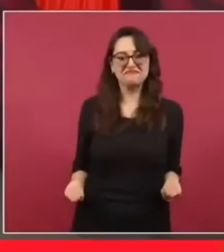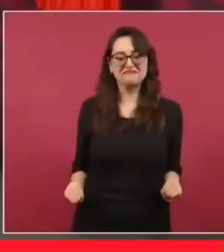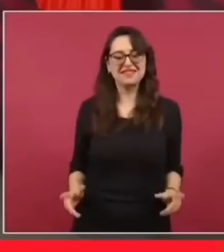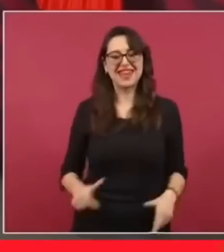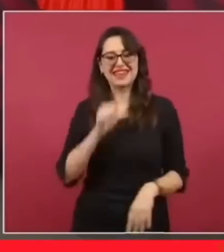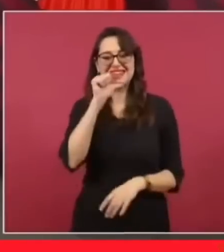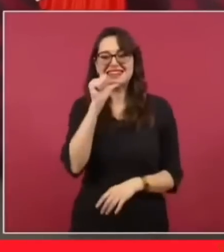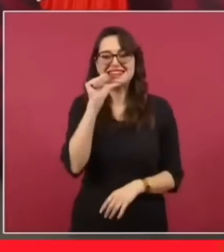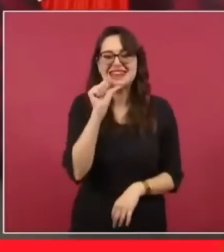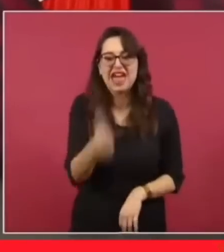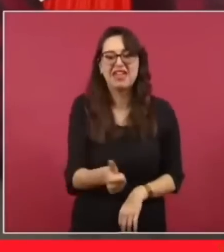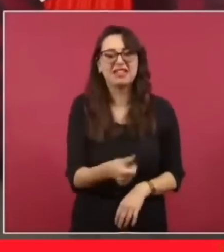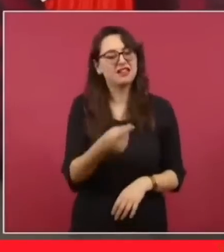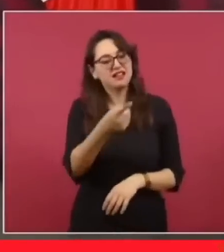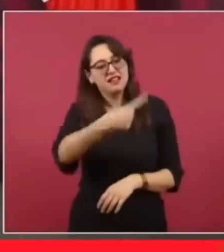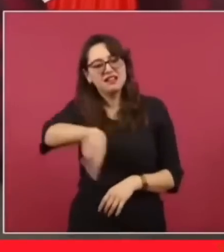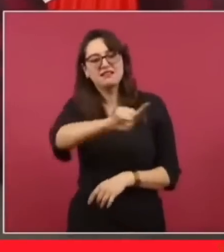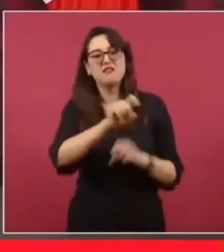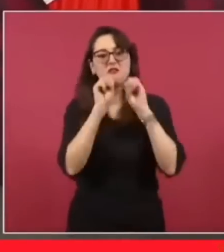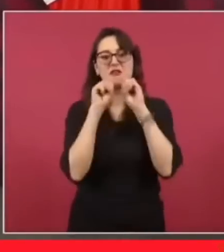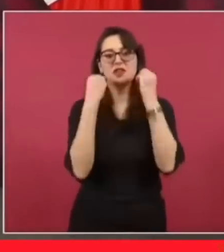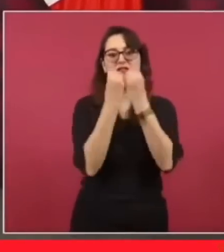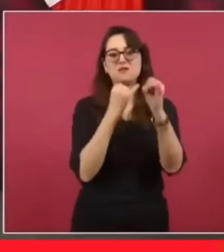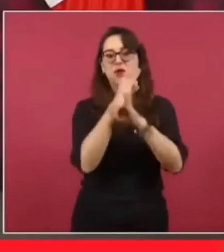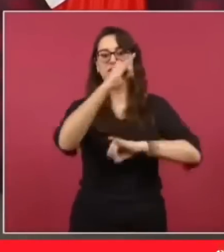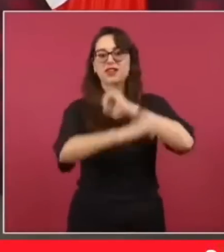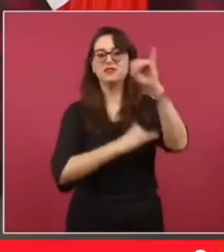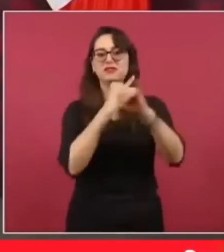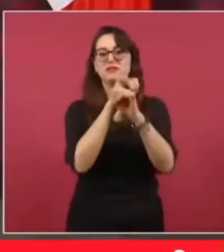las hegemonías, de los potentados.